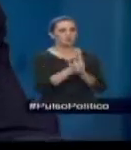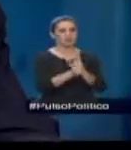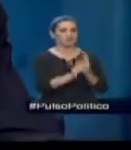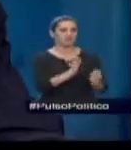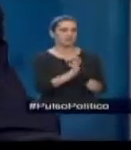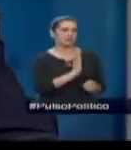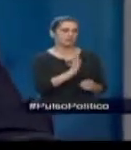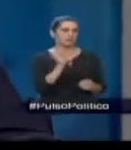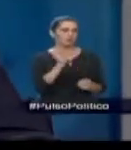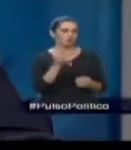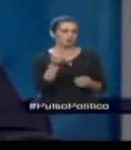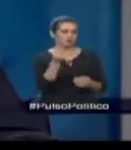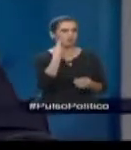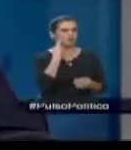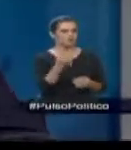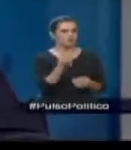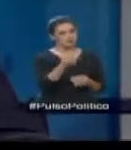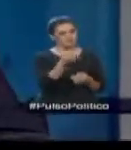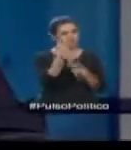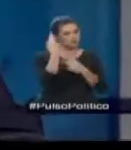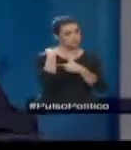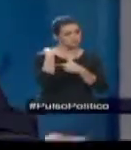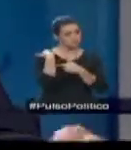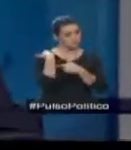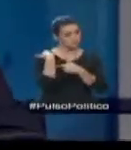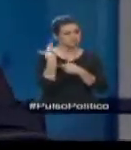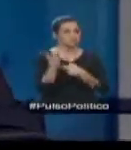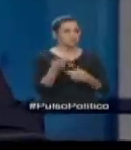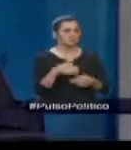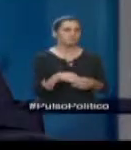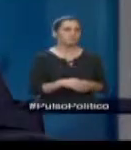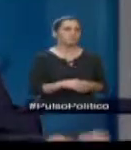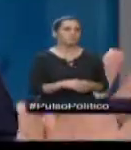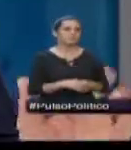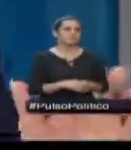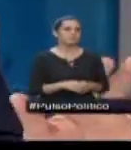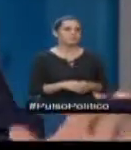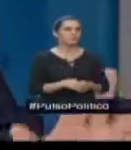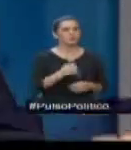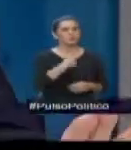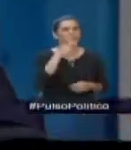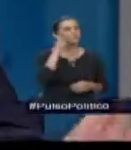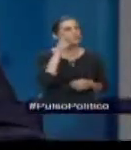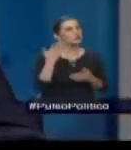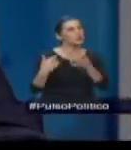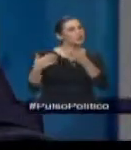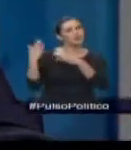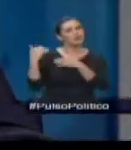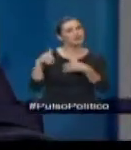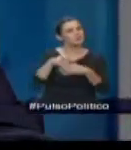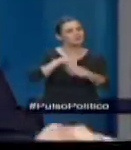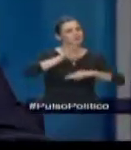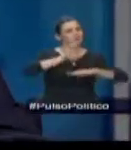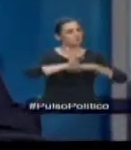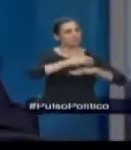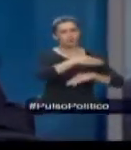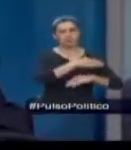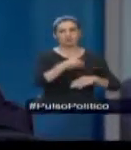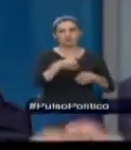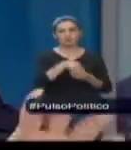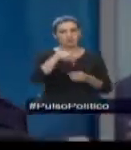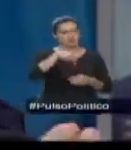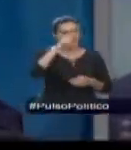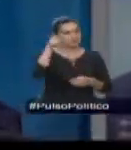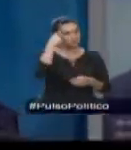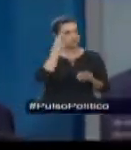técnica ni financiera para asumir competencias en su área de gestión lo vengo escuchando hace algunas décadas en el ecuador y en este gobierno